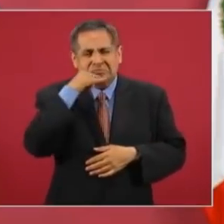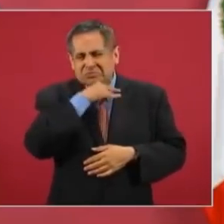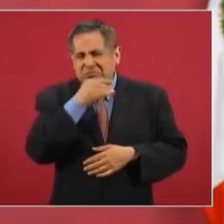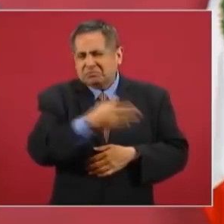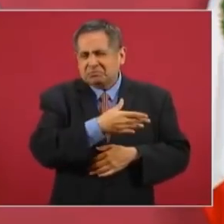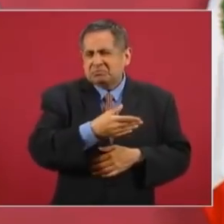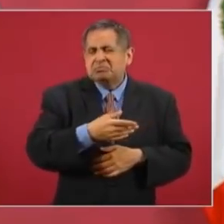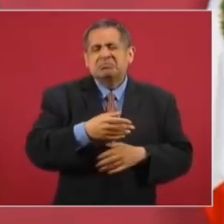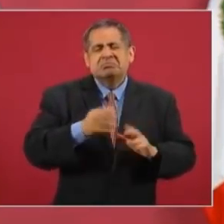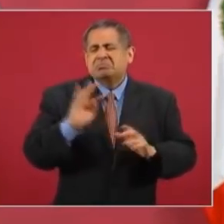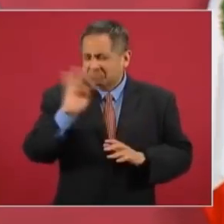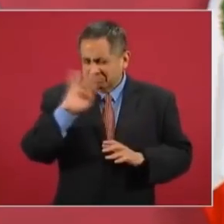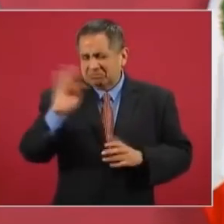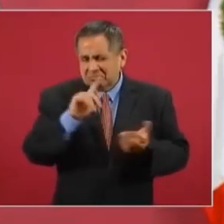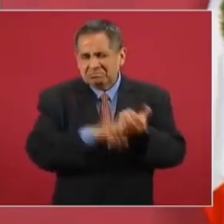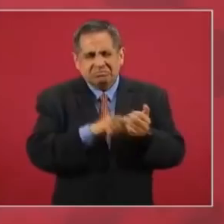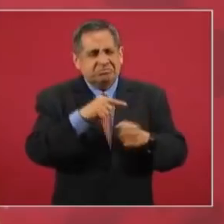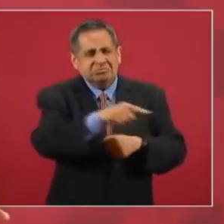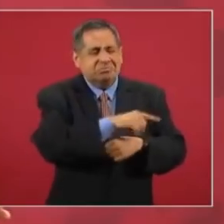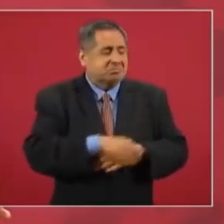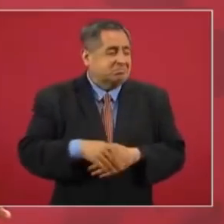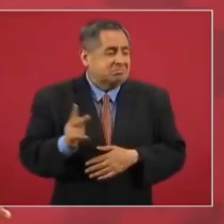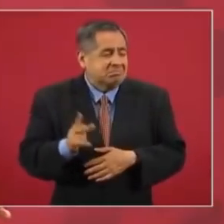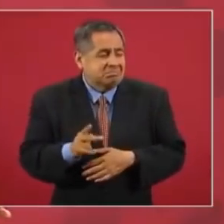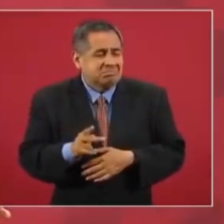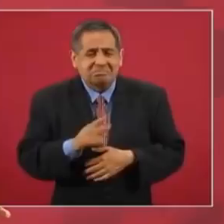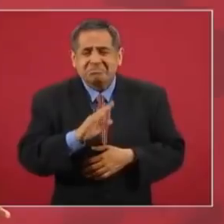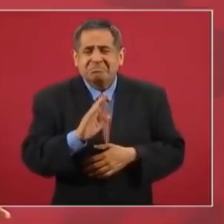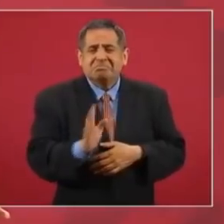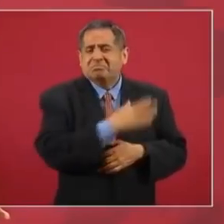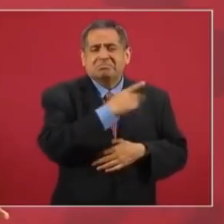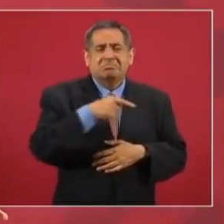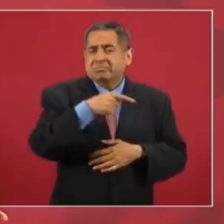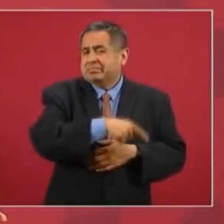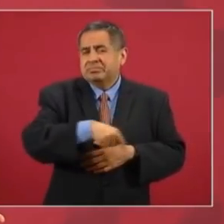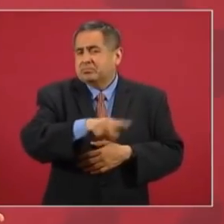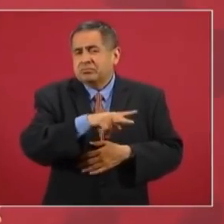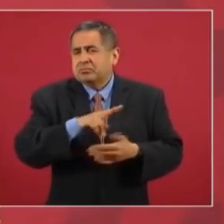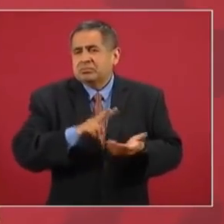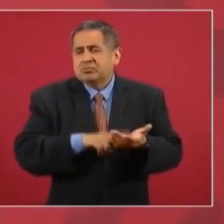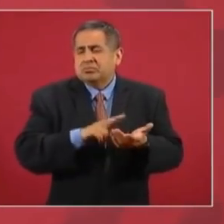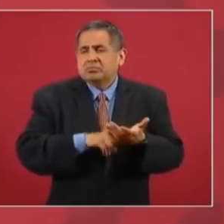hipócritas, pero esos no van a tener